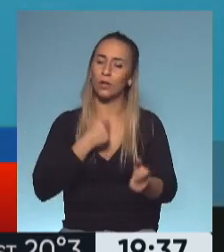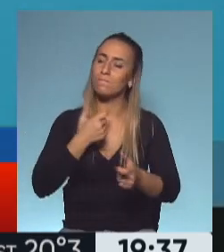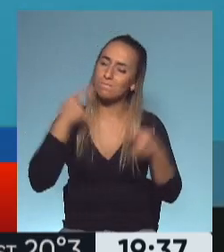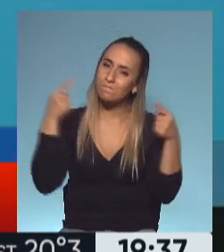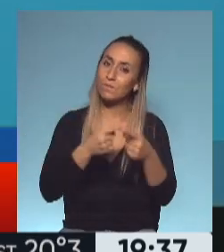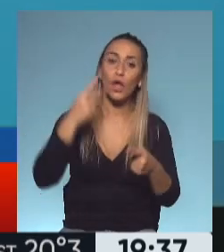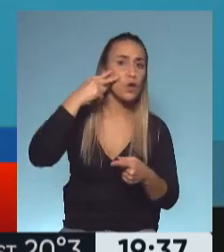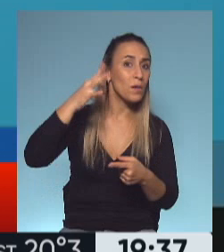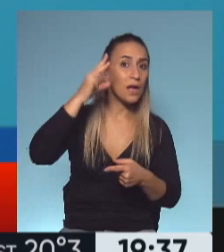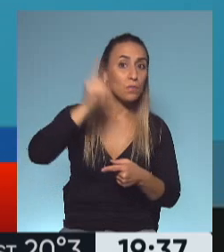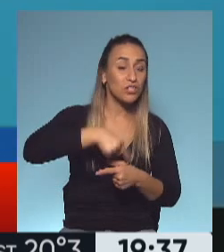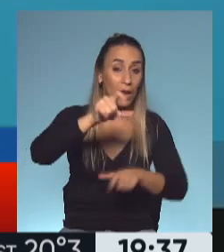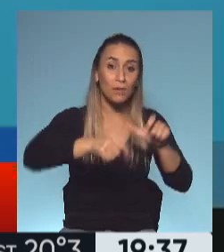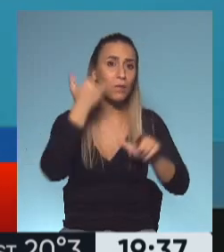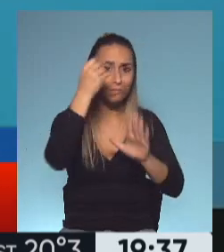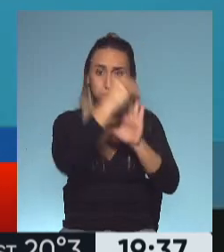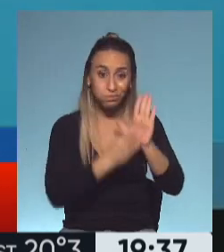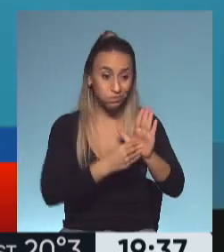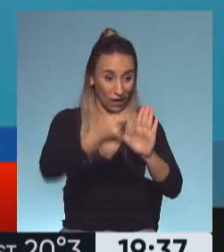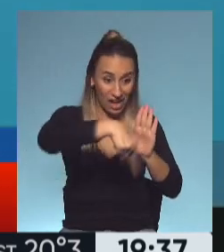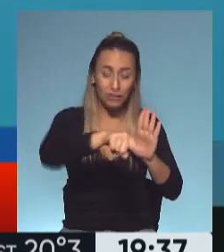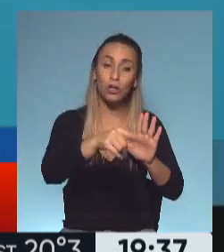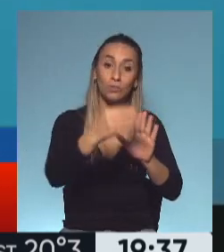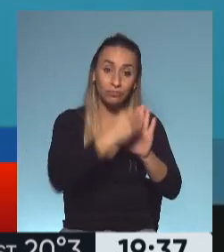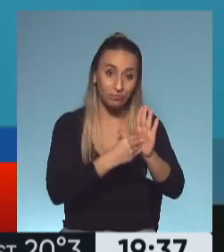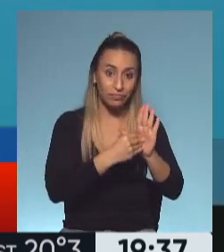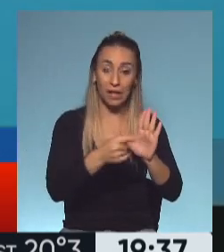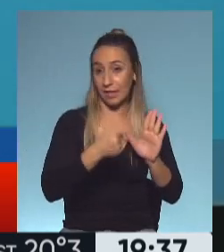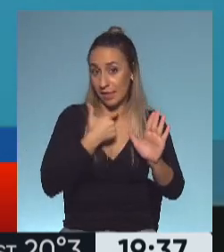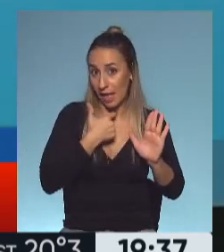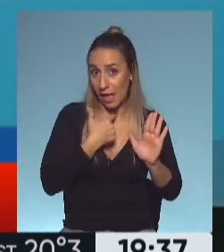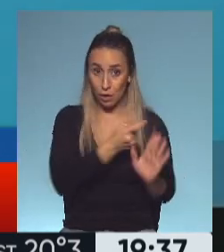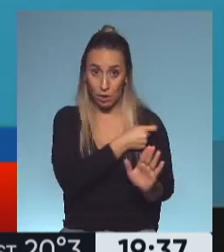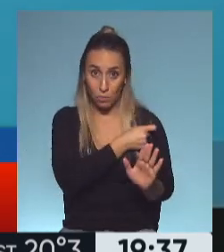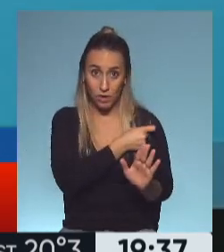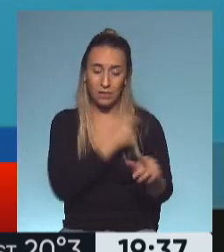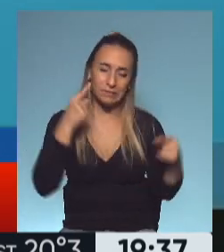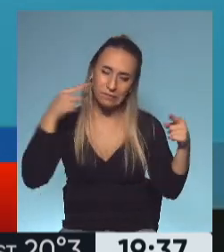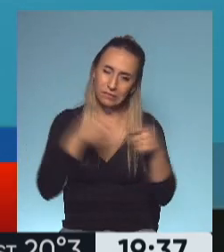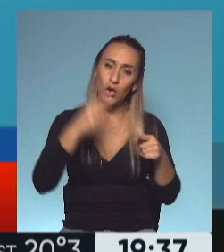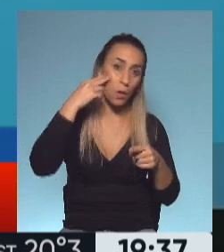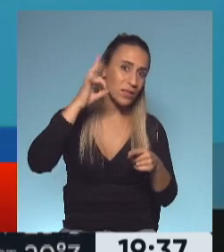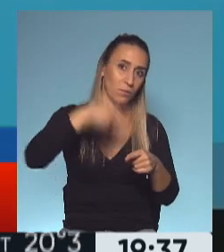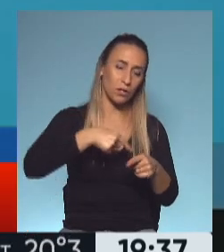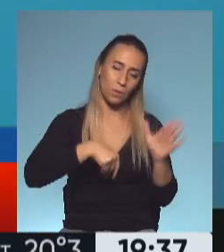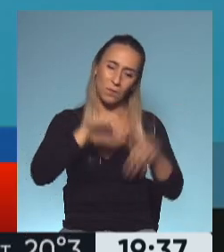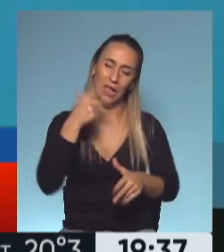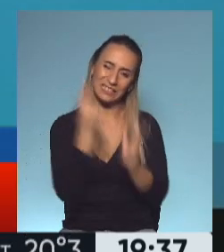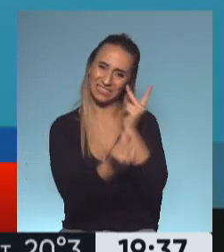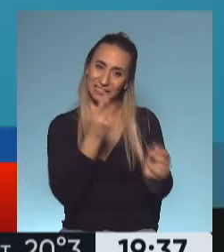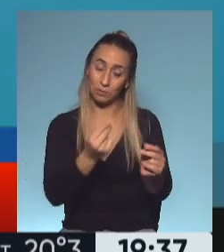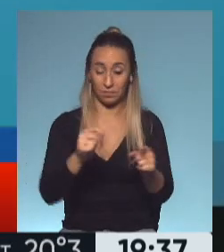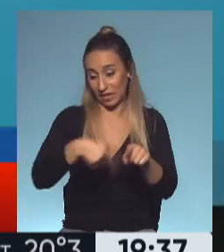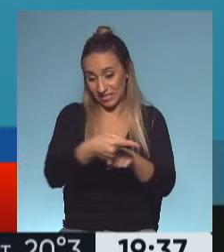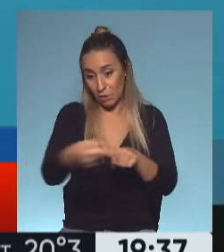de los inscriptos, que son los que expresan la voluntad de vacunarse. Lo vamos a cumplir